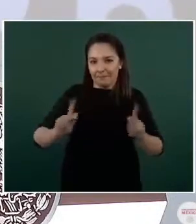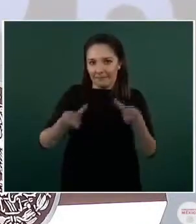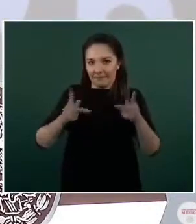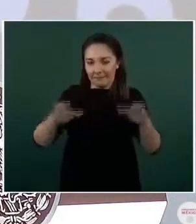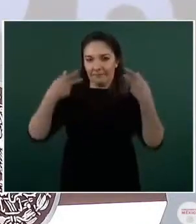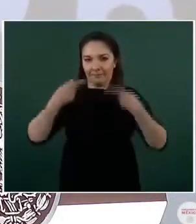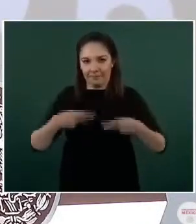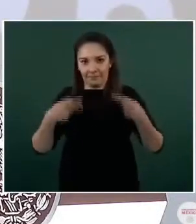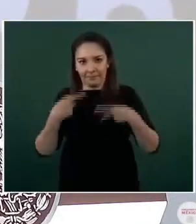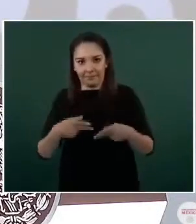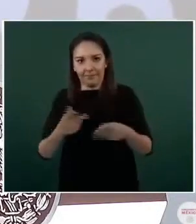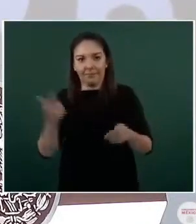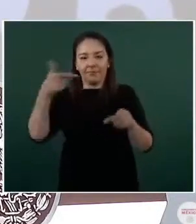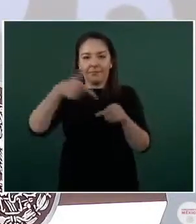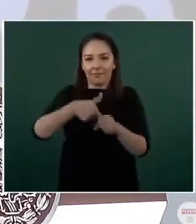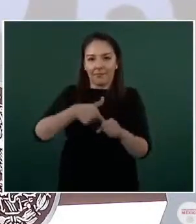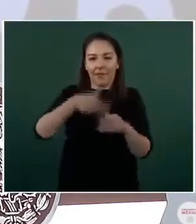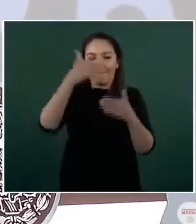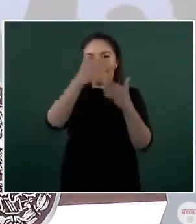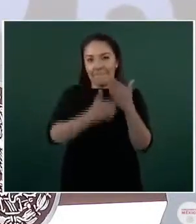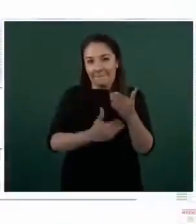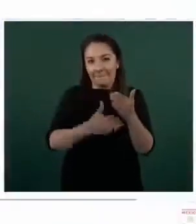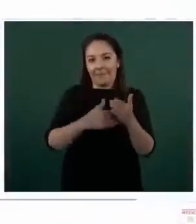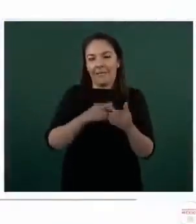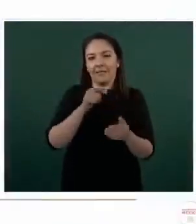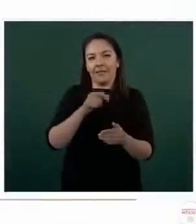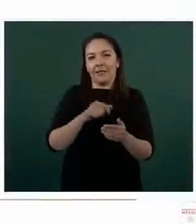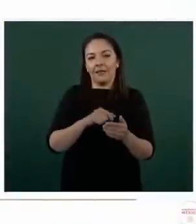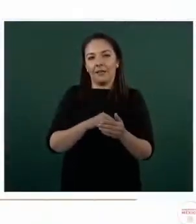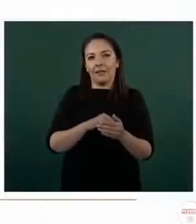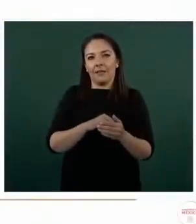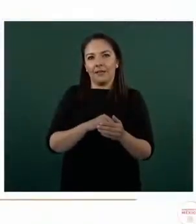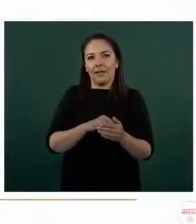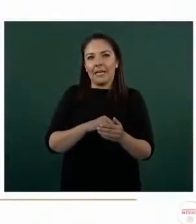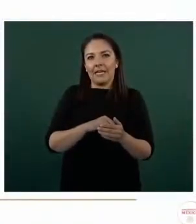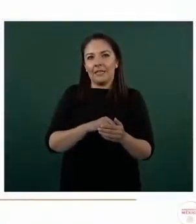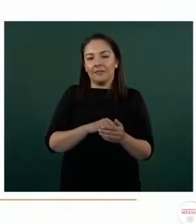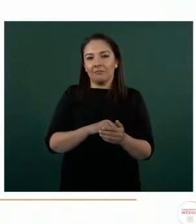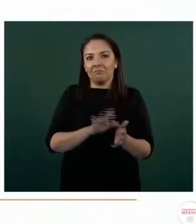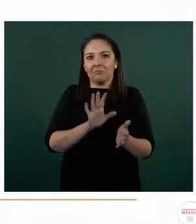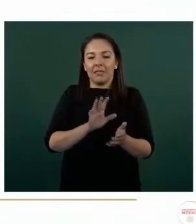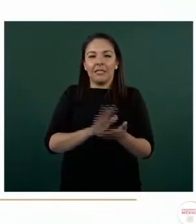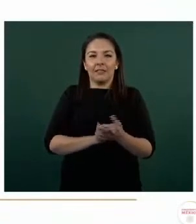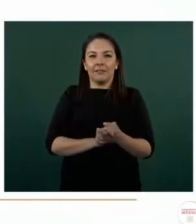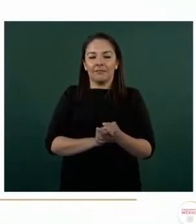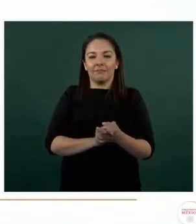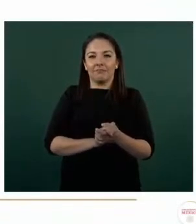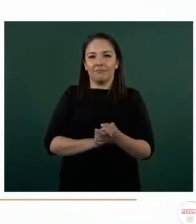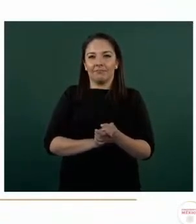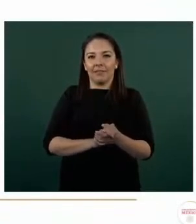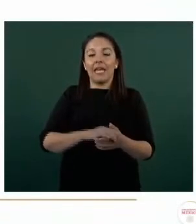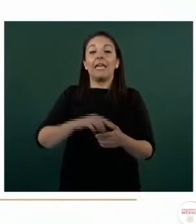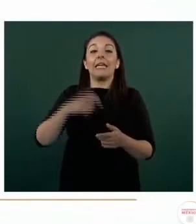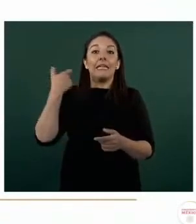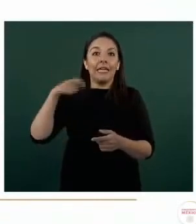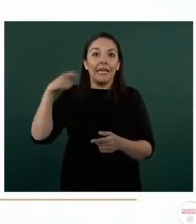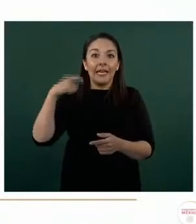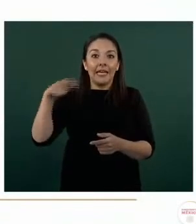consumidor, la gasolina regular más barata está en G500, 18 pesos 79 centavos en Querétaro,